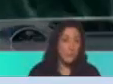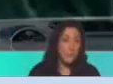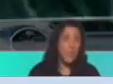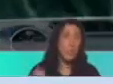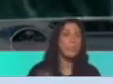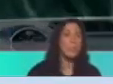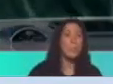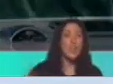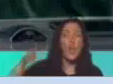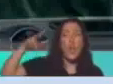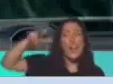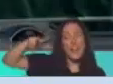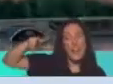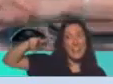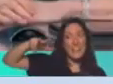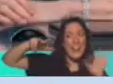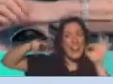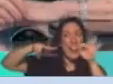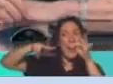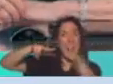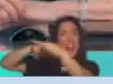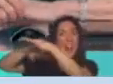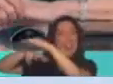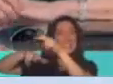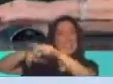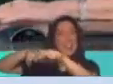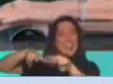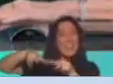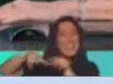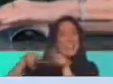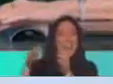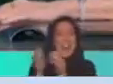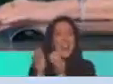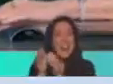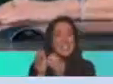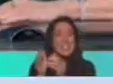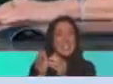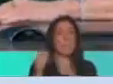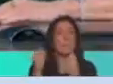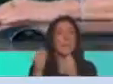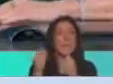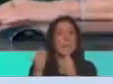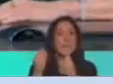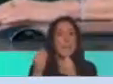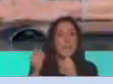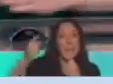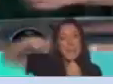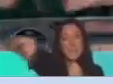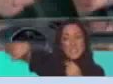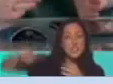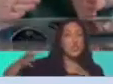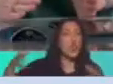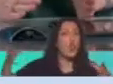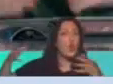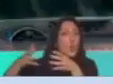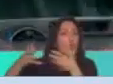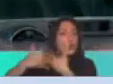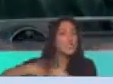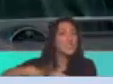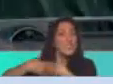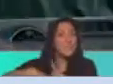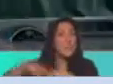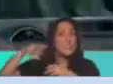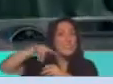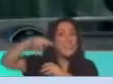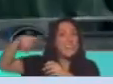conjunto con el grande para producir imágenes en 3D tomografías no como las médicas